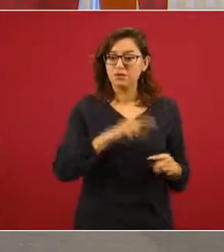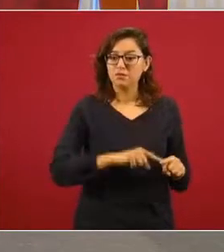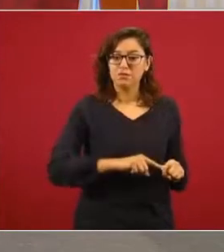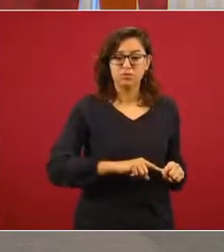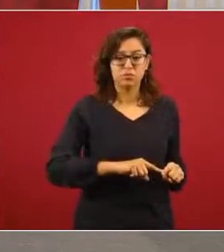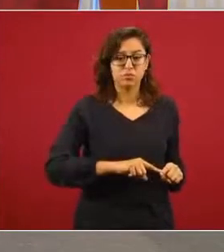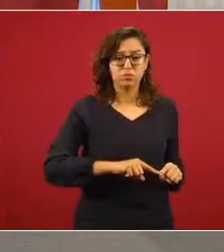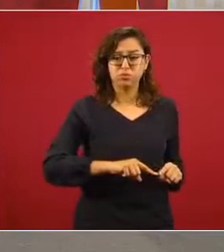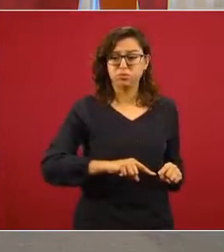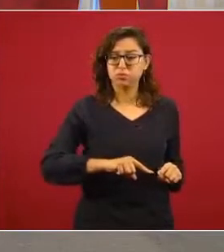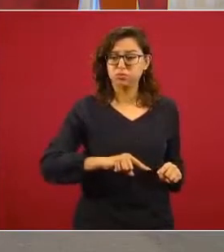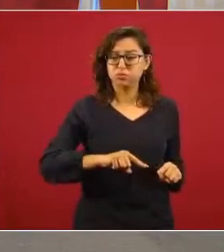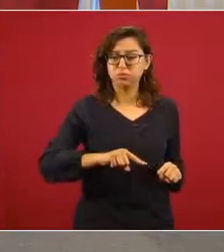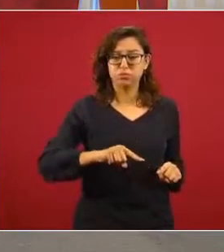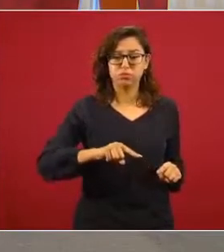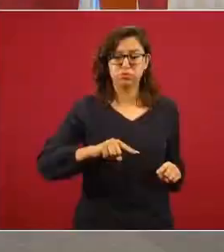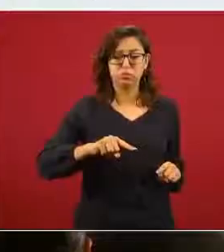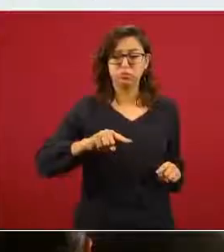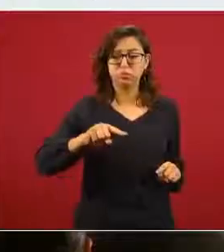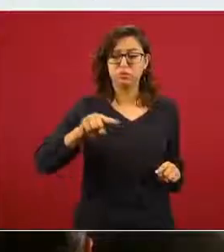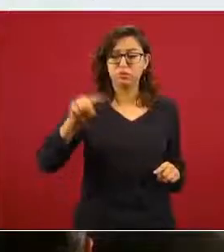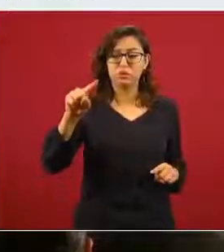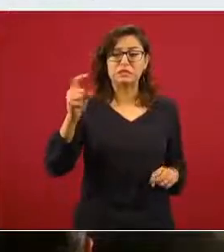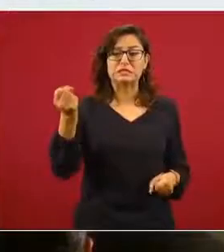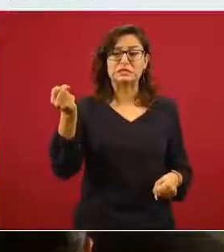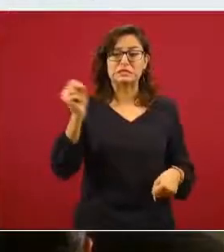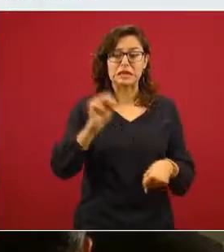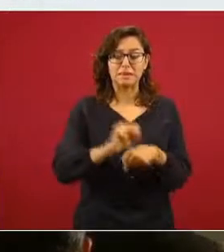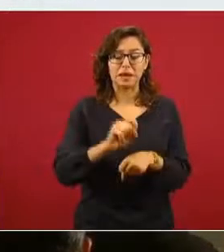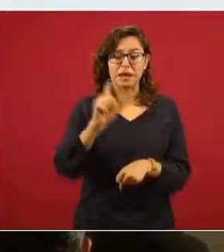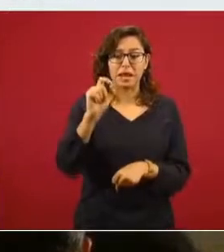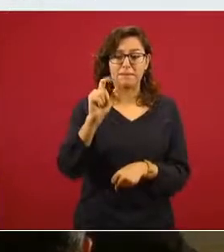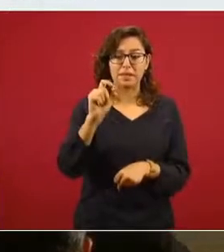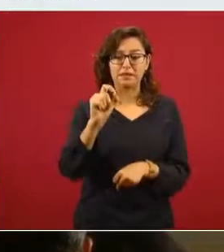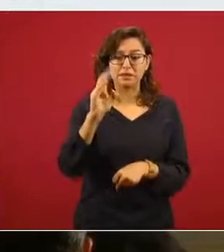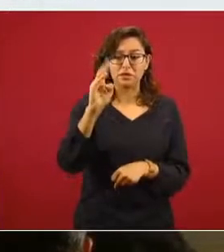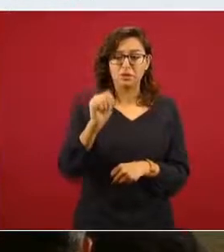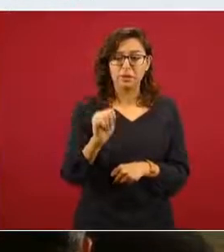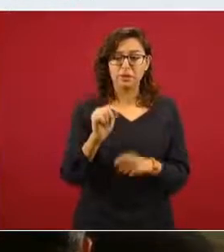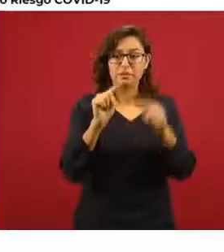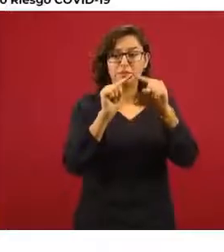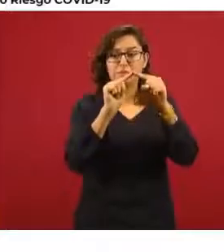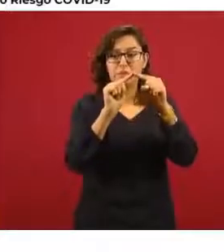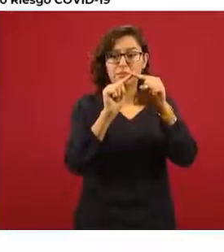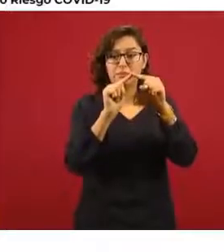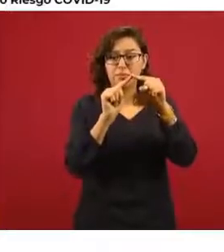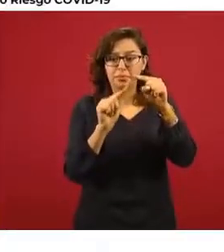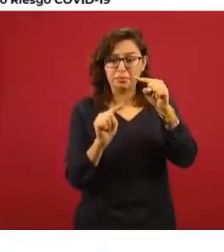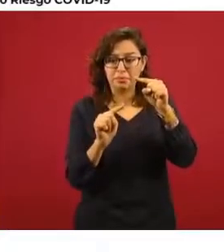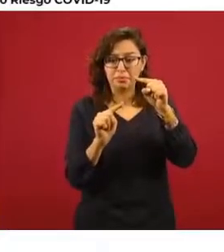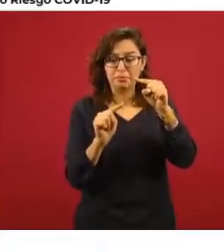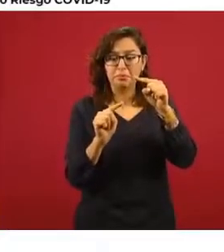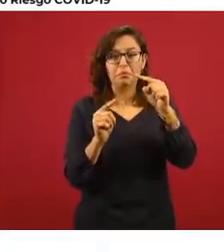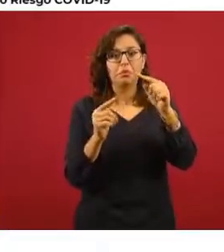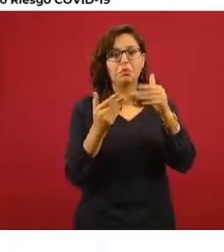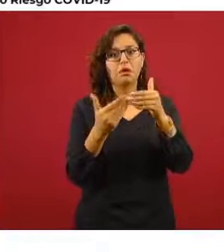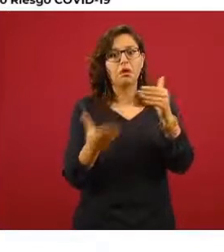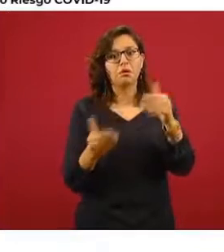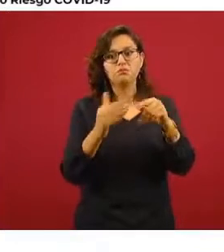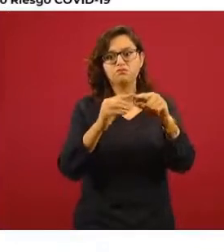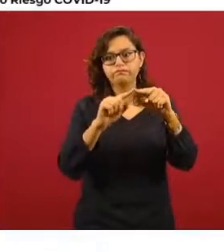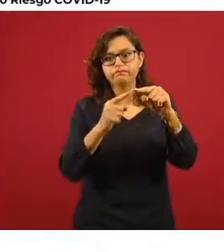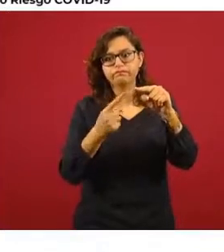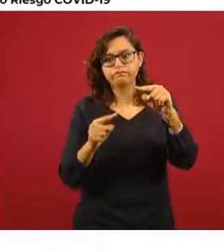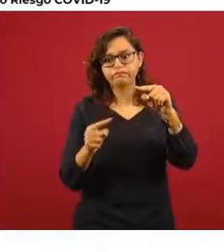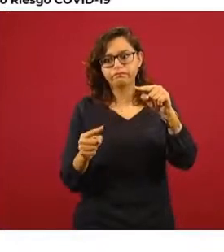ascenso prácticamente continuo hasta la semana 29, entró en una corta meseta y desde la semana 32 va en descenso, tiene